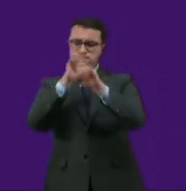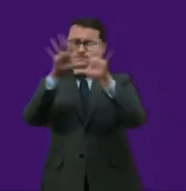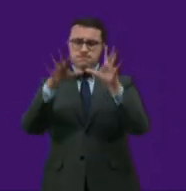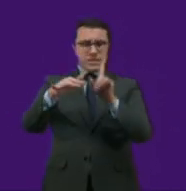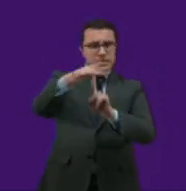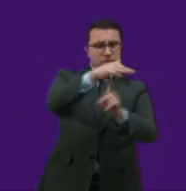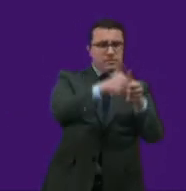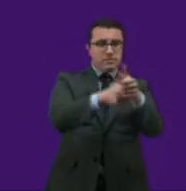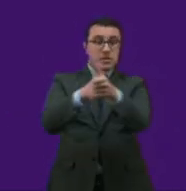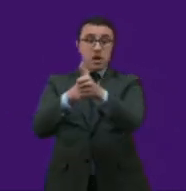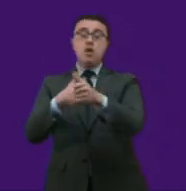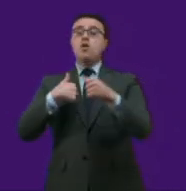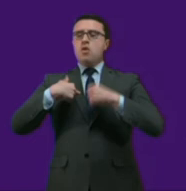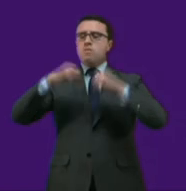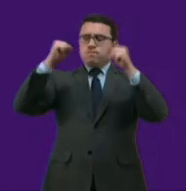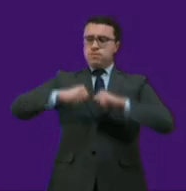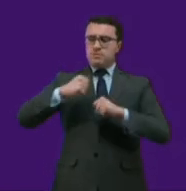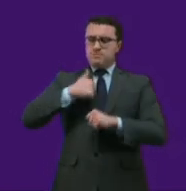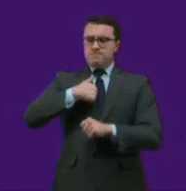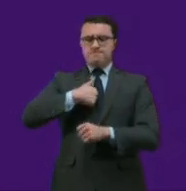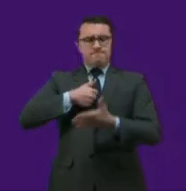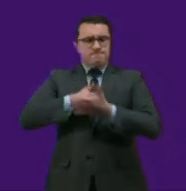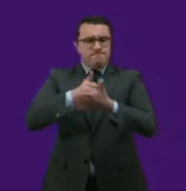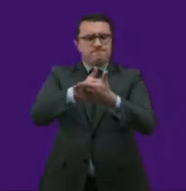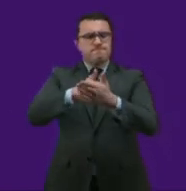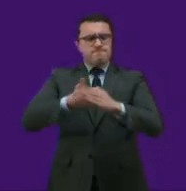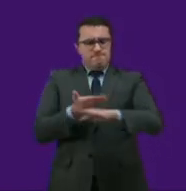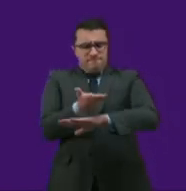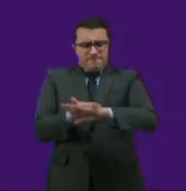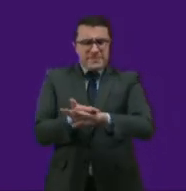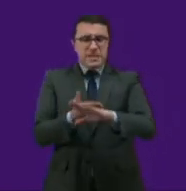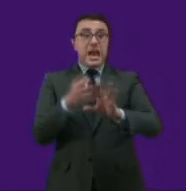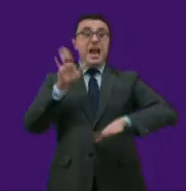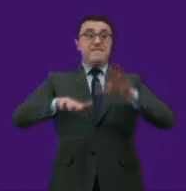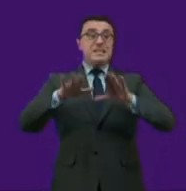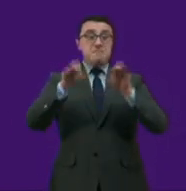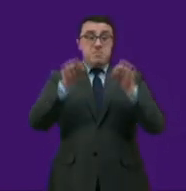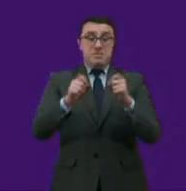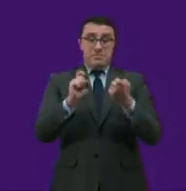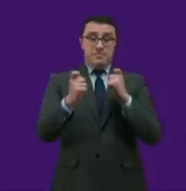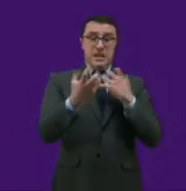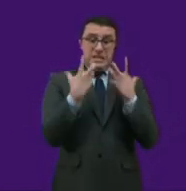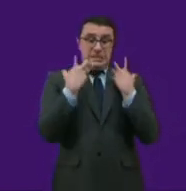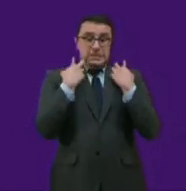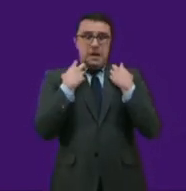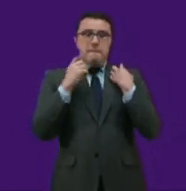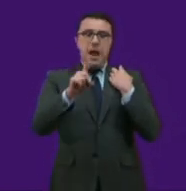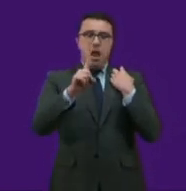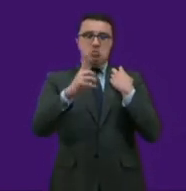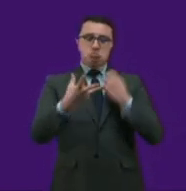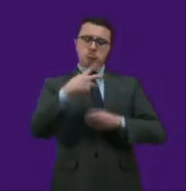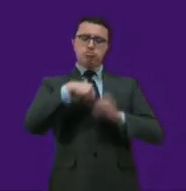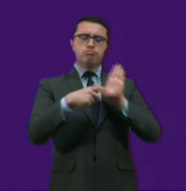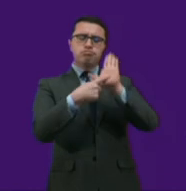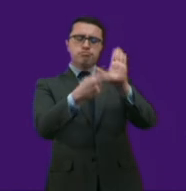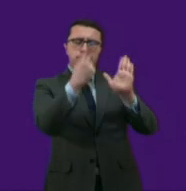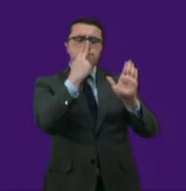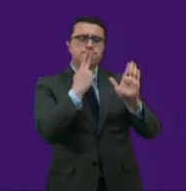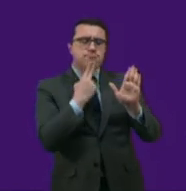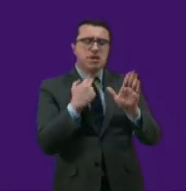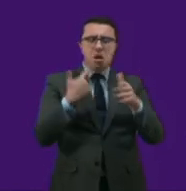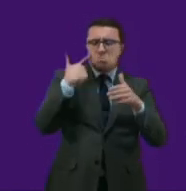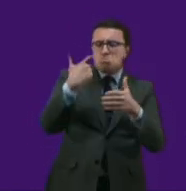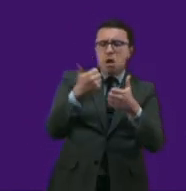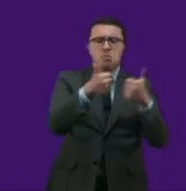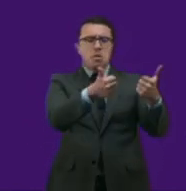y uno puede ser exigente y uno puede hacer y uno puede ser estresante, pero si es buena gente, está siendo empático con ese que tiene al lado y de